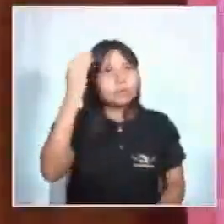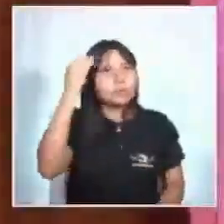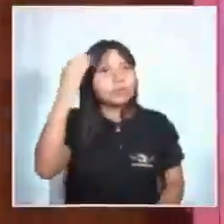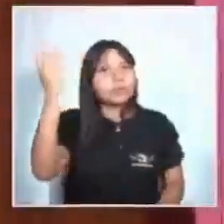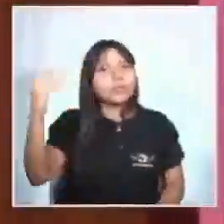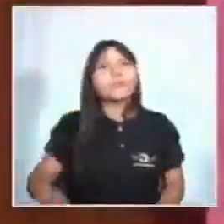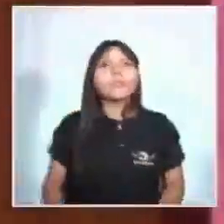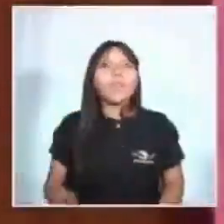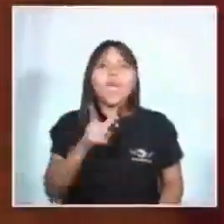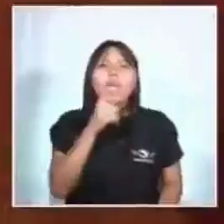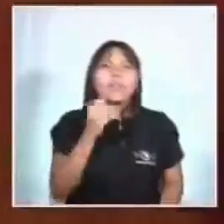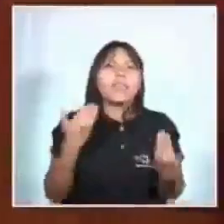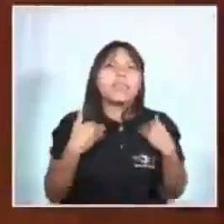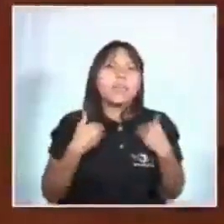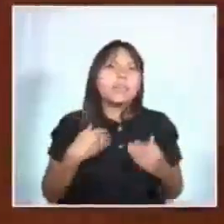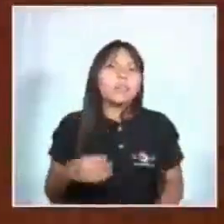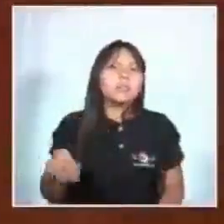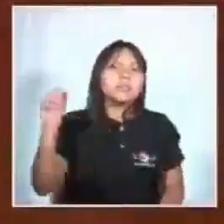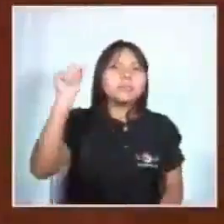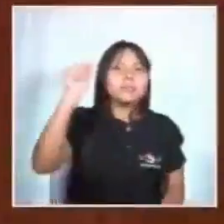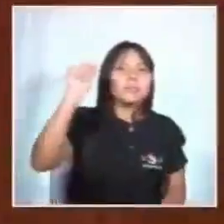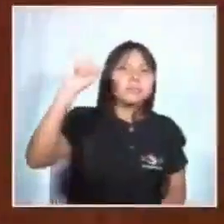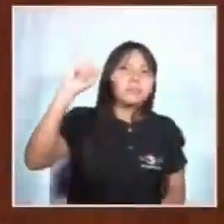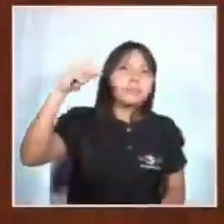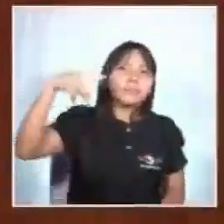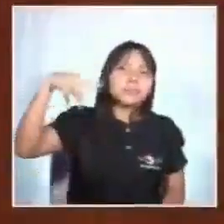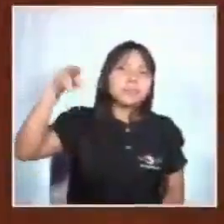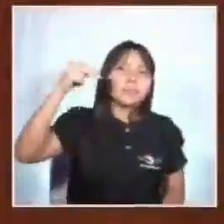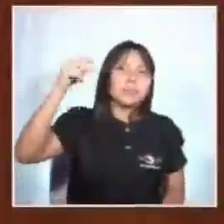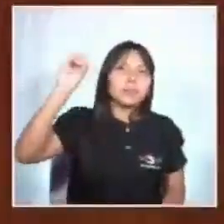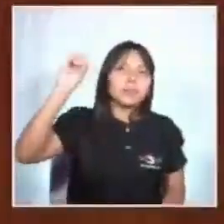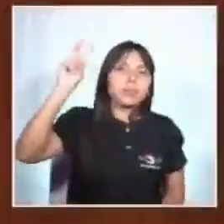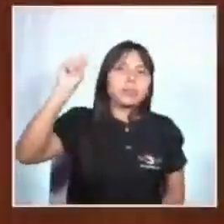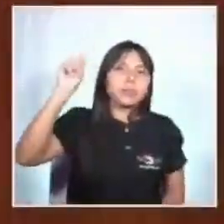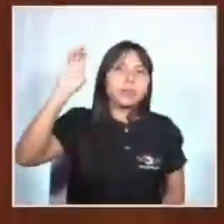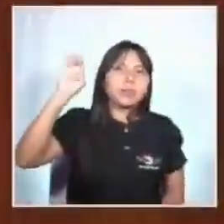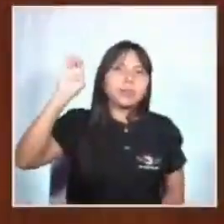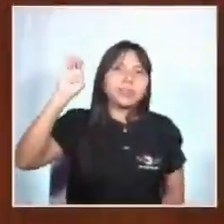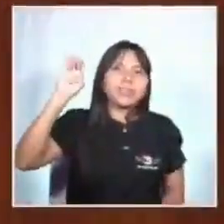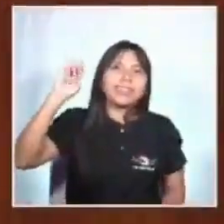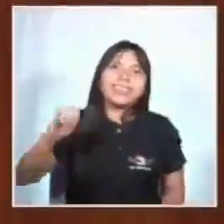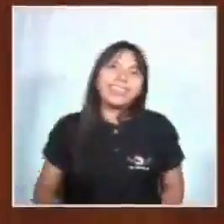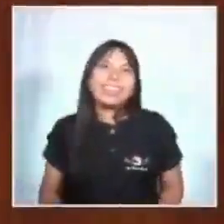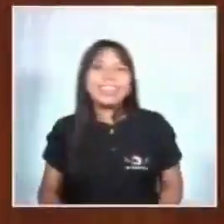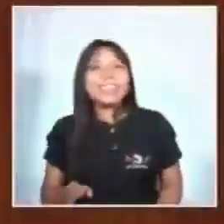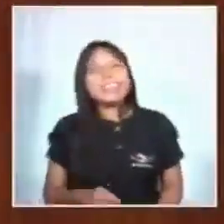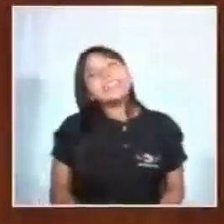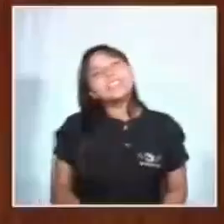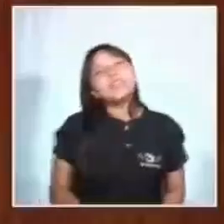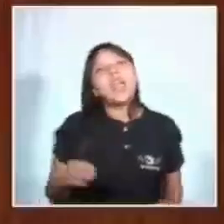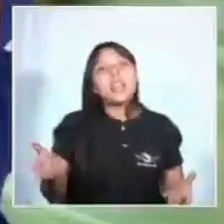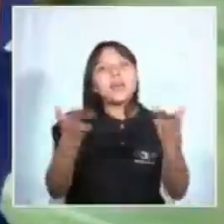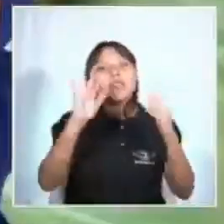conocen tienen un iPhone? Levánteme el iPhone. Hay profetas que tienen contra ustedes los androides. Levante el androide